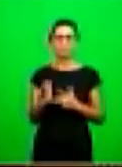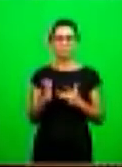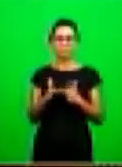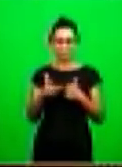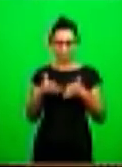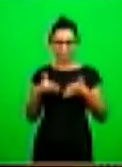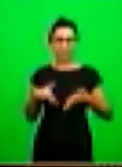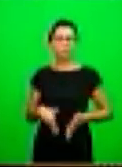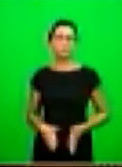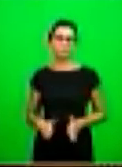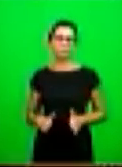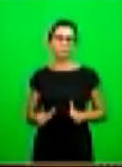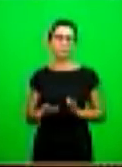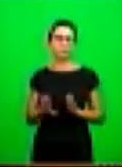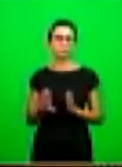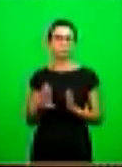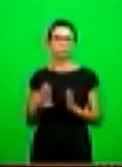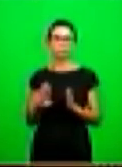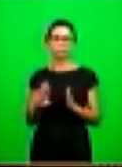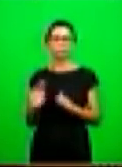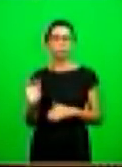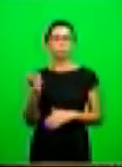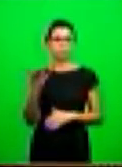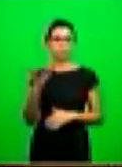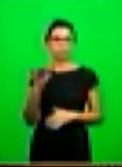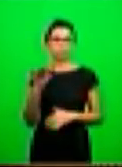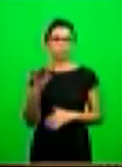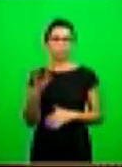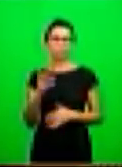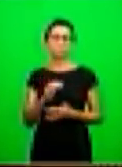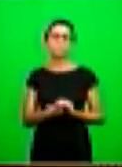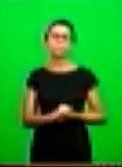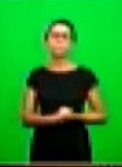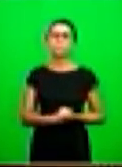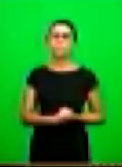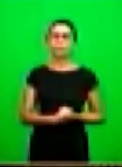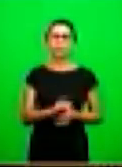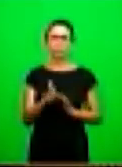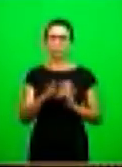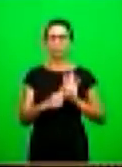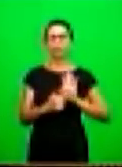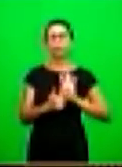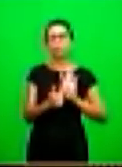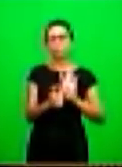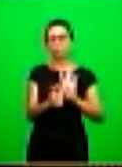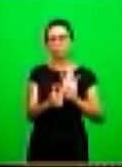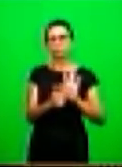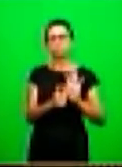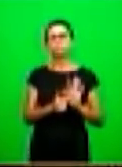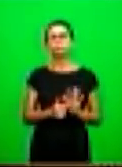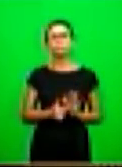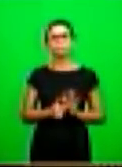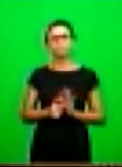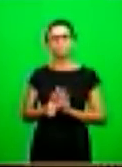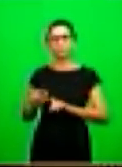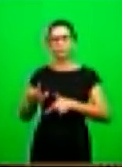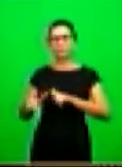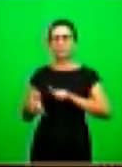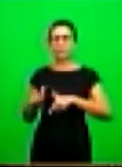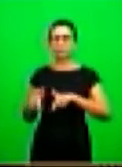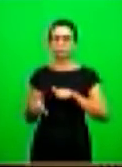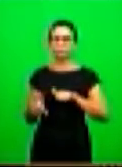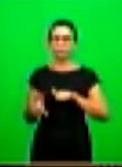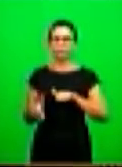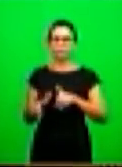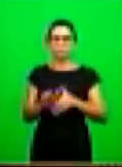de Jesús, cuando aconteció aquel hecho, nosotros podemos ver que la Biblia relata sobre esto. Israel